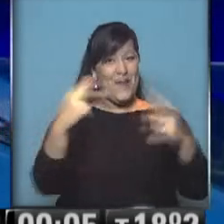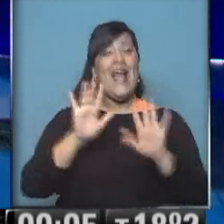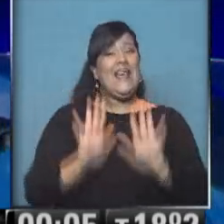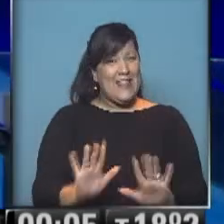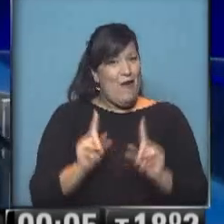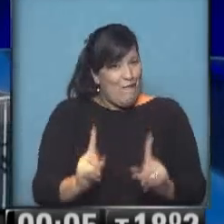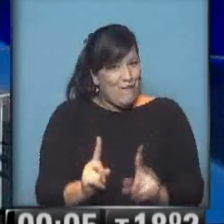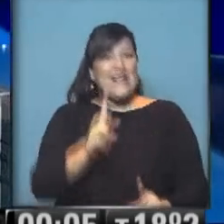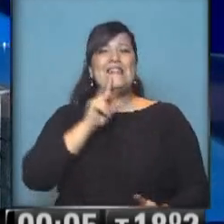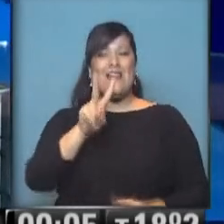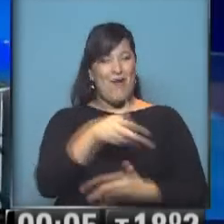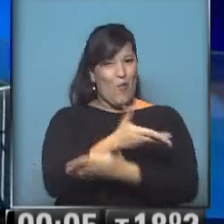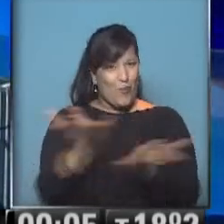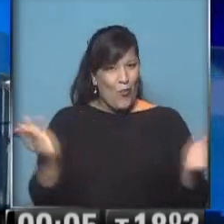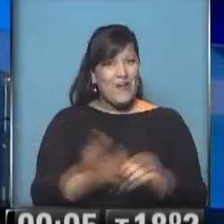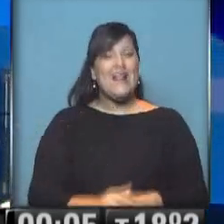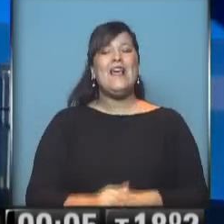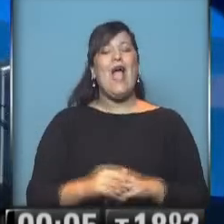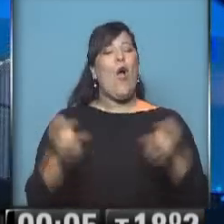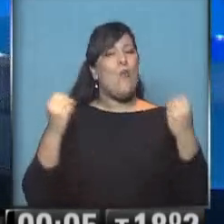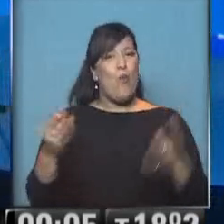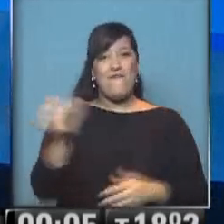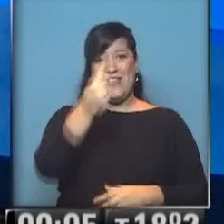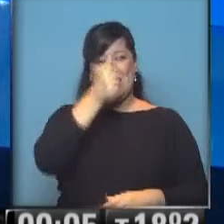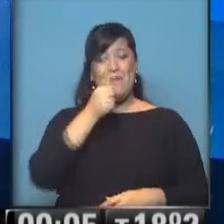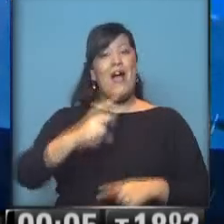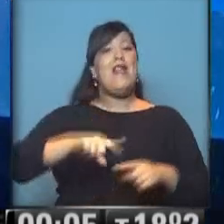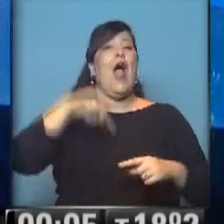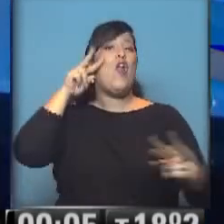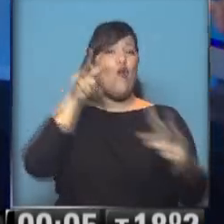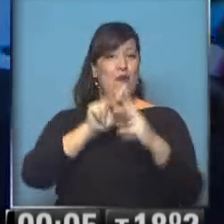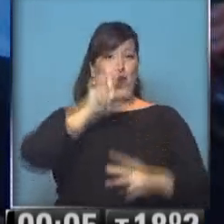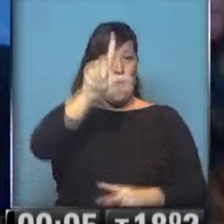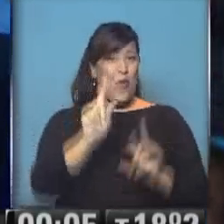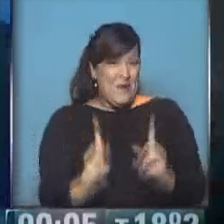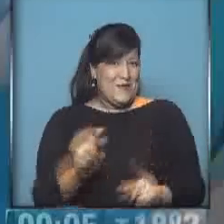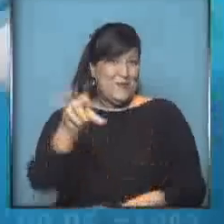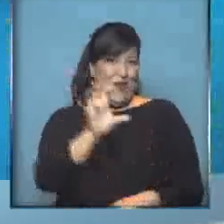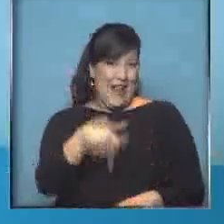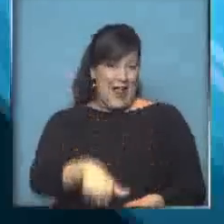pantalla de la televisión pública. Tengan un gran fin de semana y la seguimos el lunes en esta misma casa.